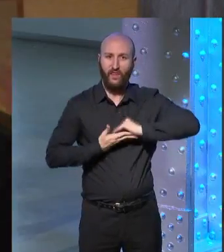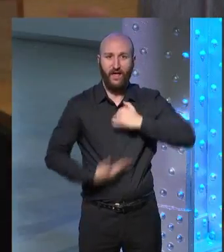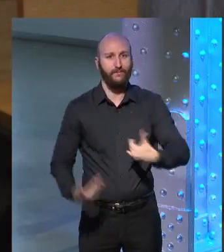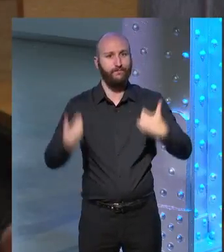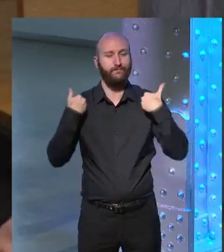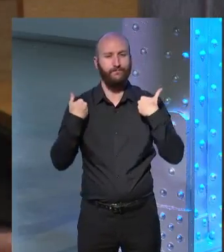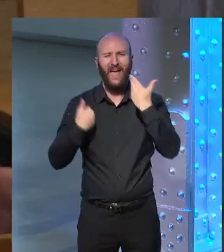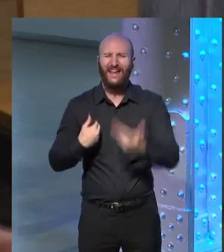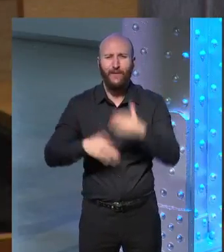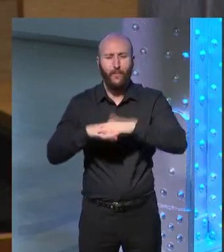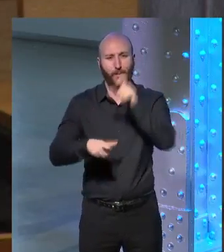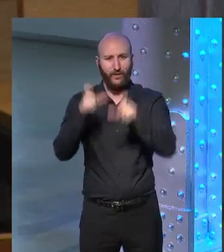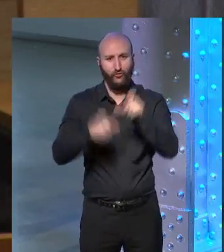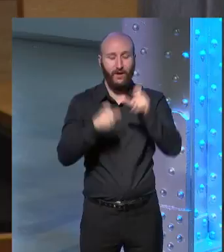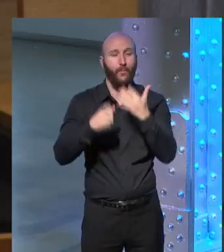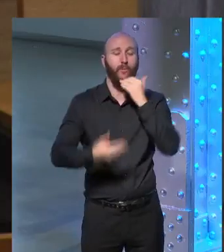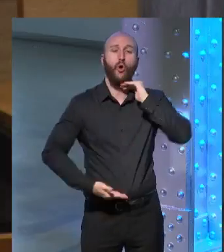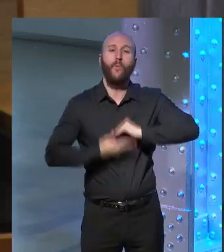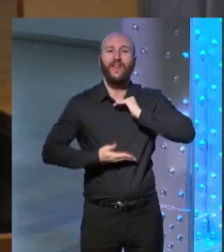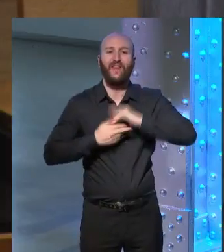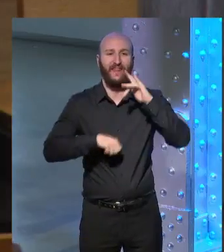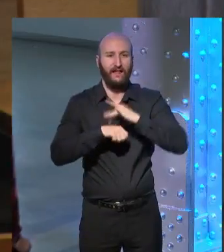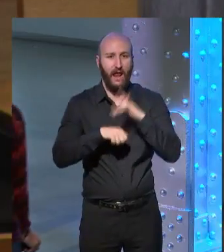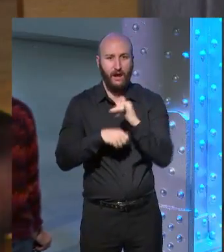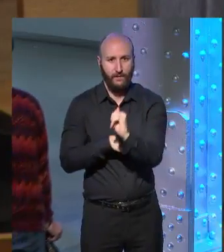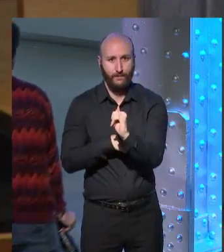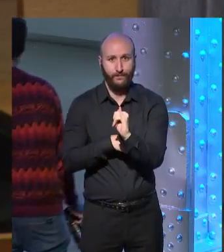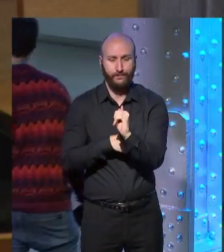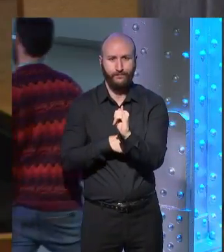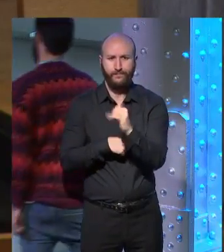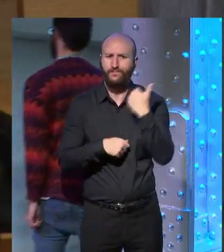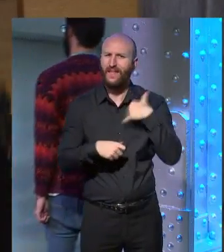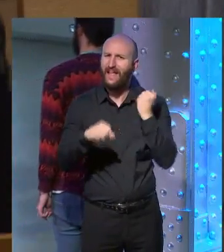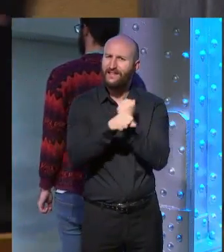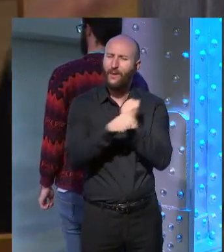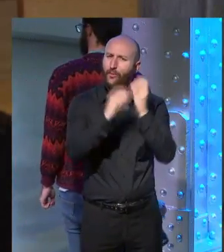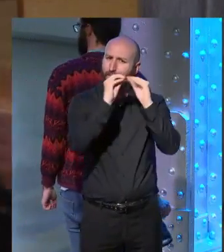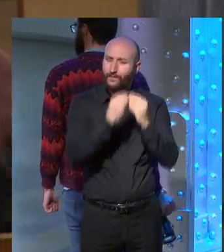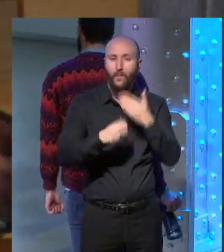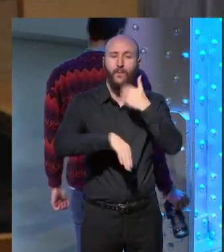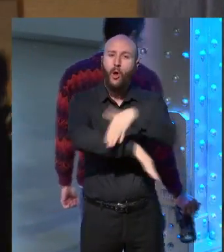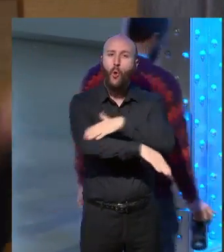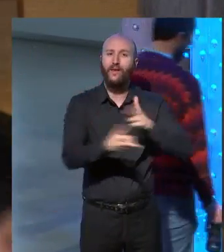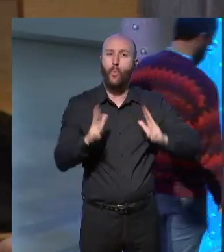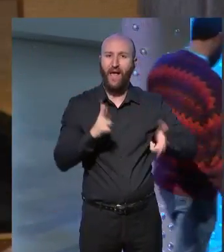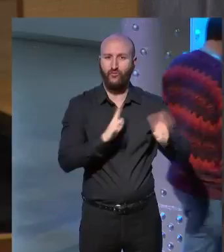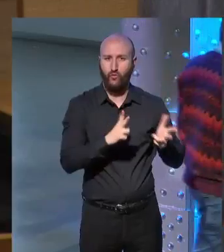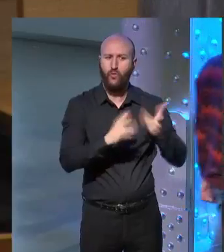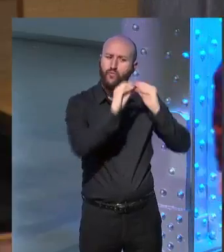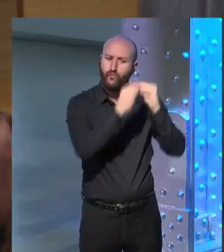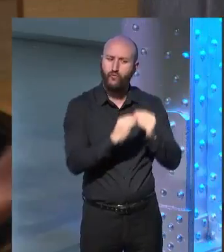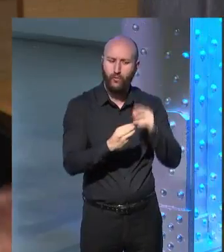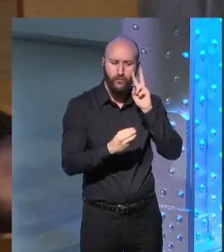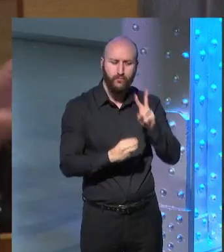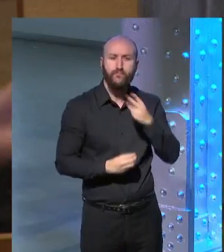para el ciudadano del siglo XXI está la competencia digital. Se ha hecho un trabajo, por ejemplo, el gobierno vasco lo ha hecho y es muy